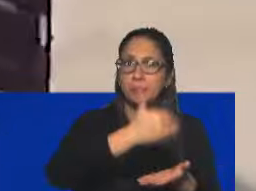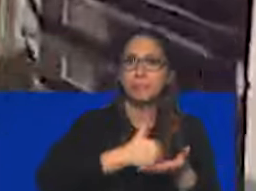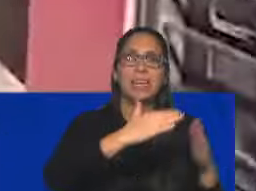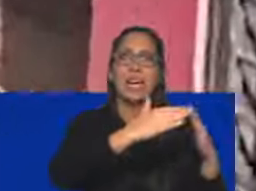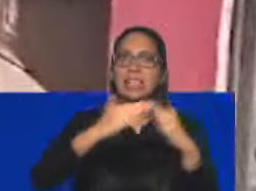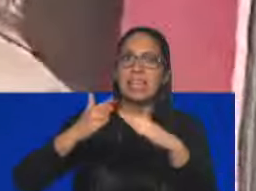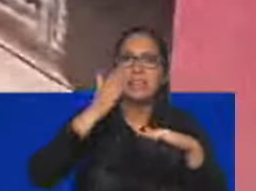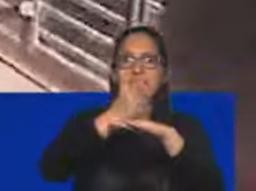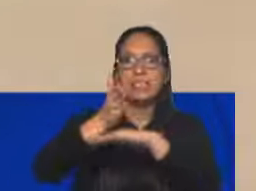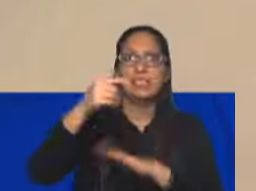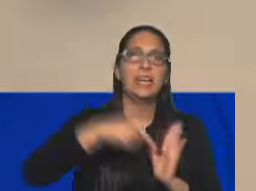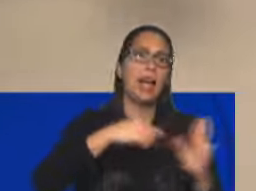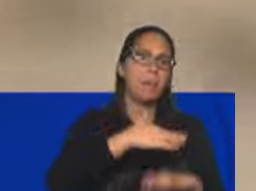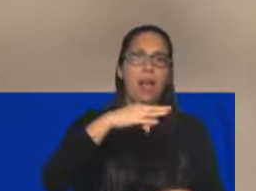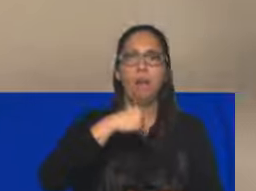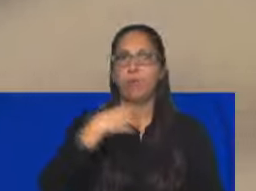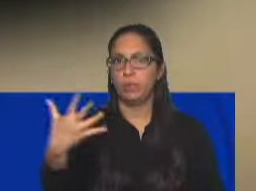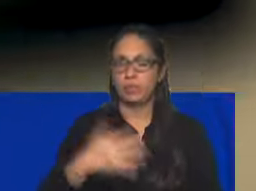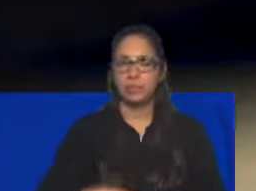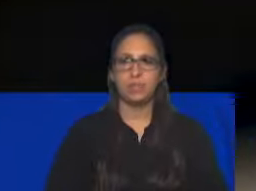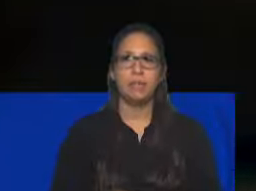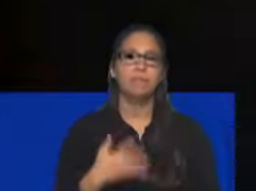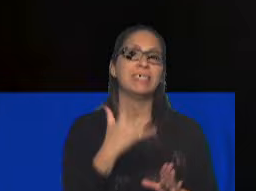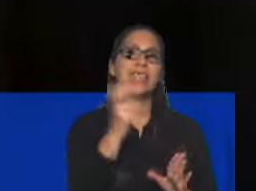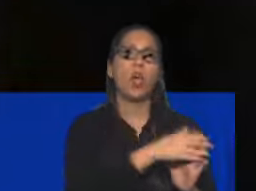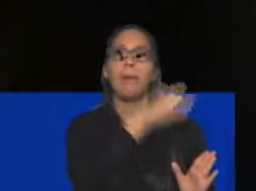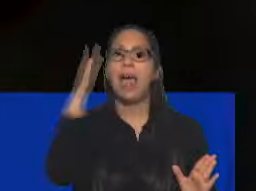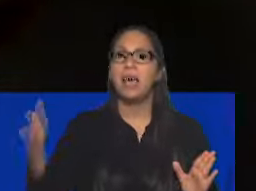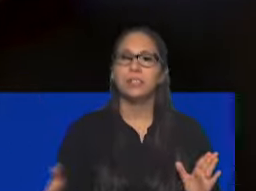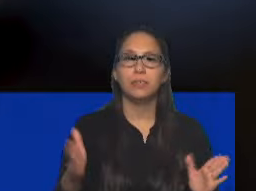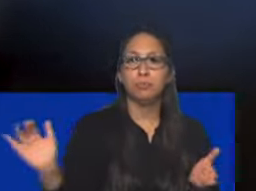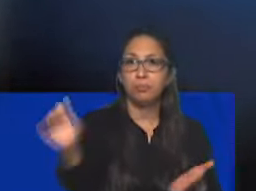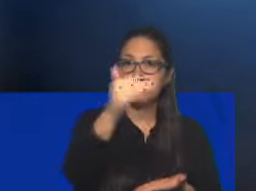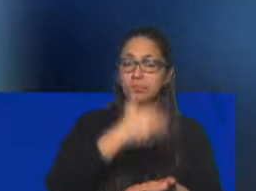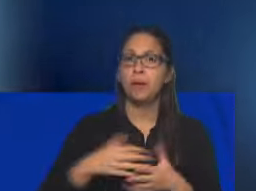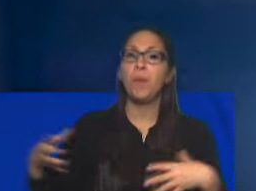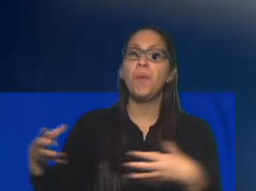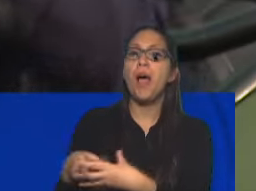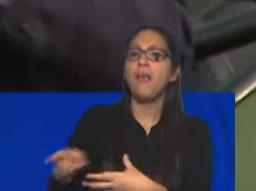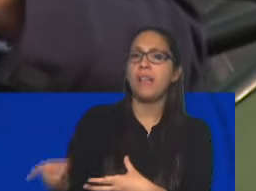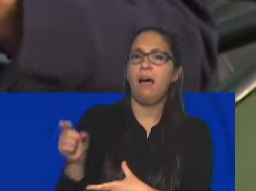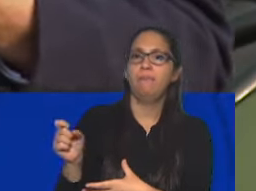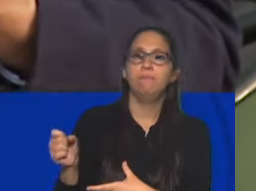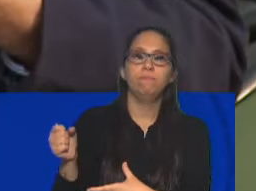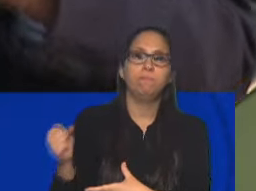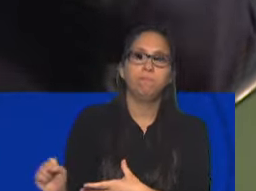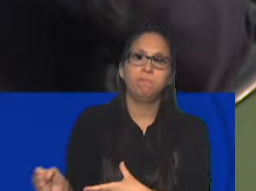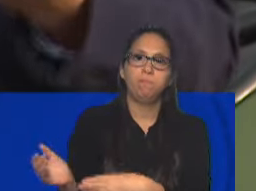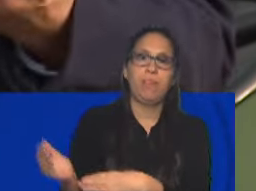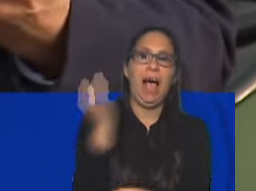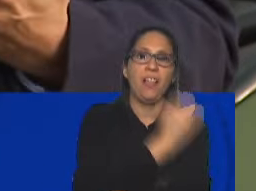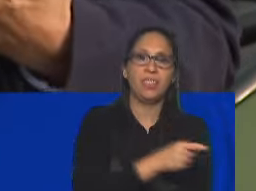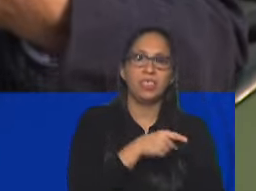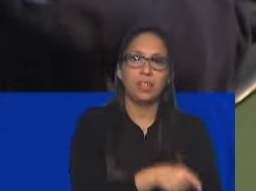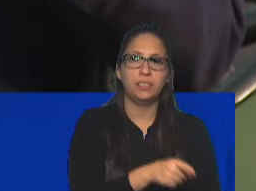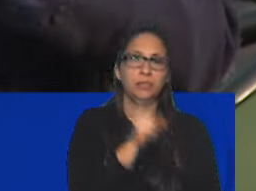distintos allanamientos y redadas a lo largo de 5 meses. Esta banda tiene un antecedente. Es una banda que ya